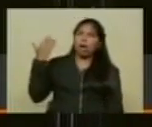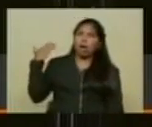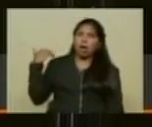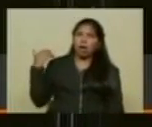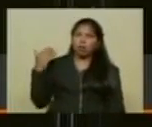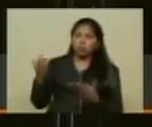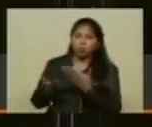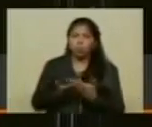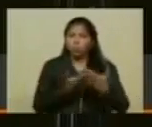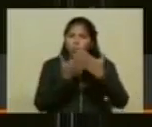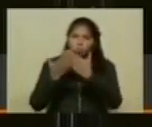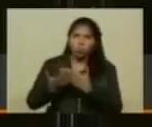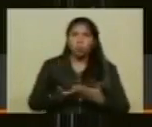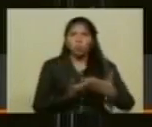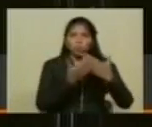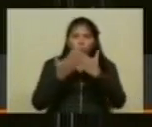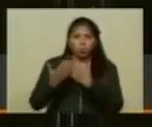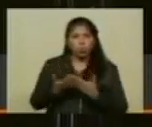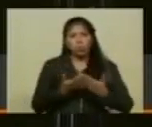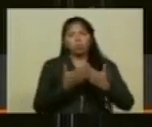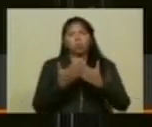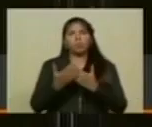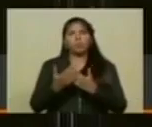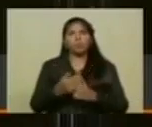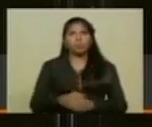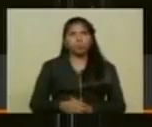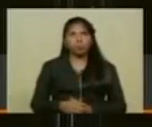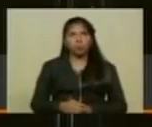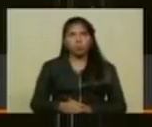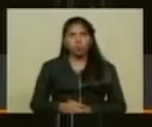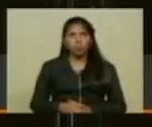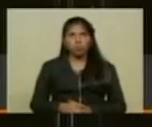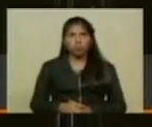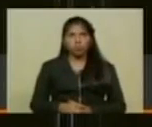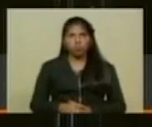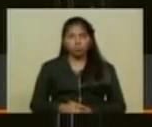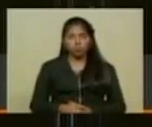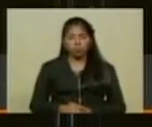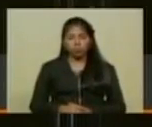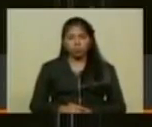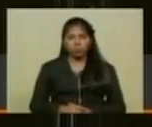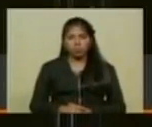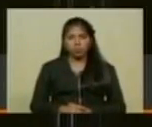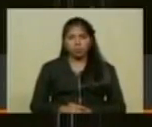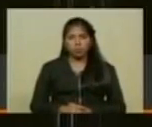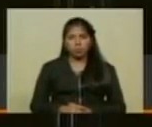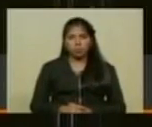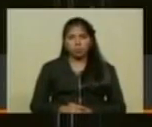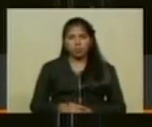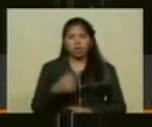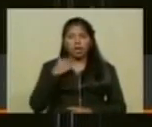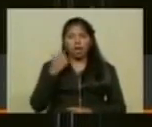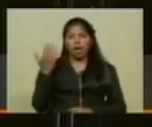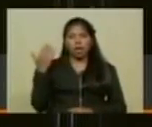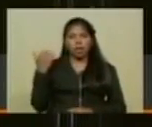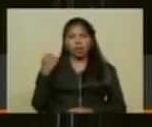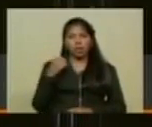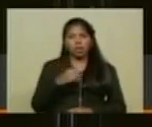Estudió en esta academia que la diseñó y la construyó en tiempos del general